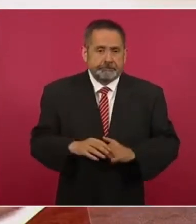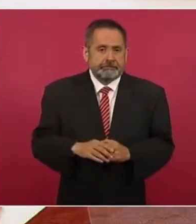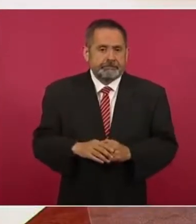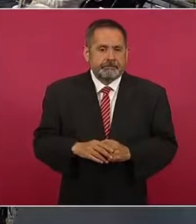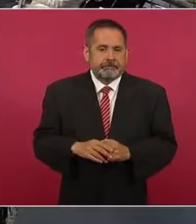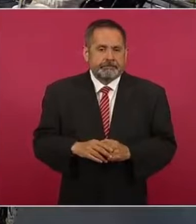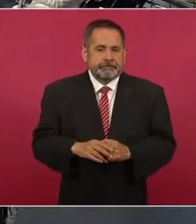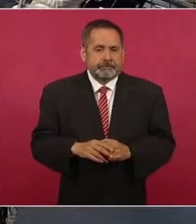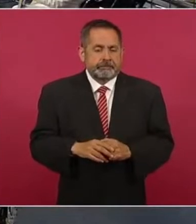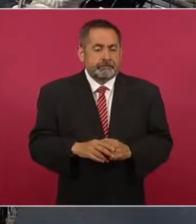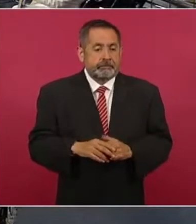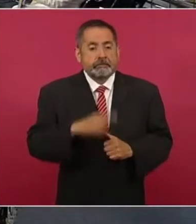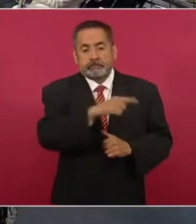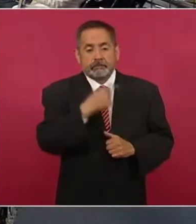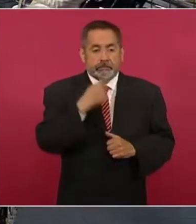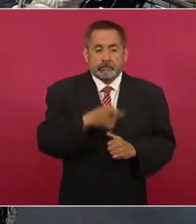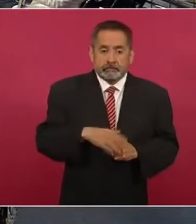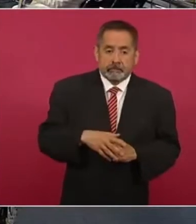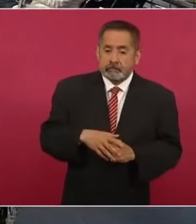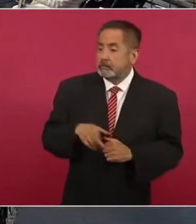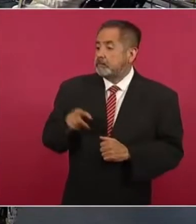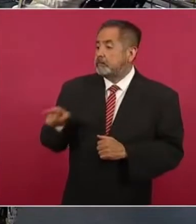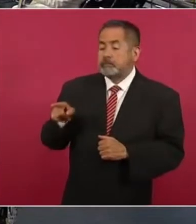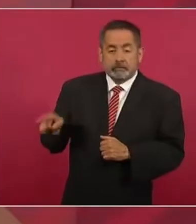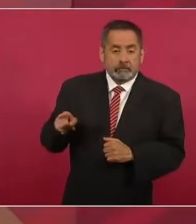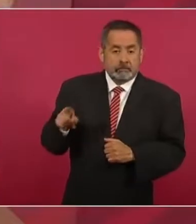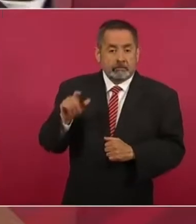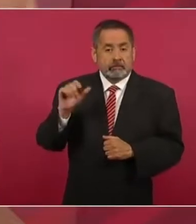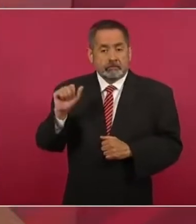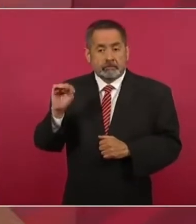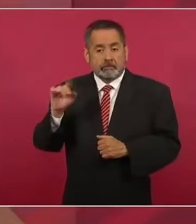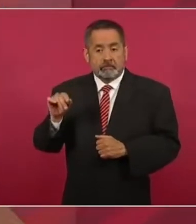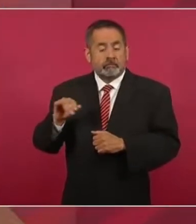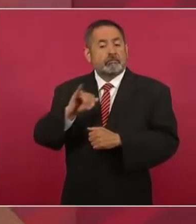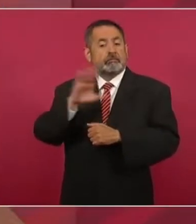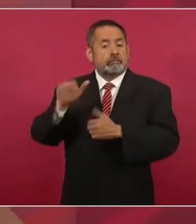de que ya estaba yo a punto de firmar un decreto